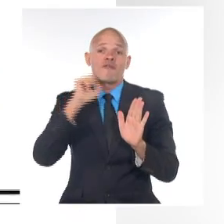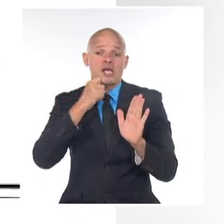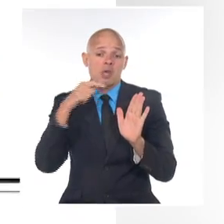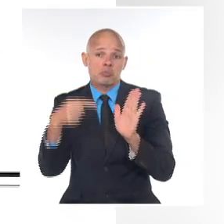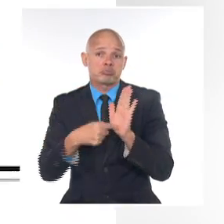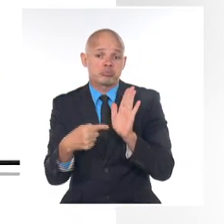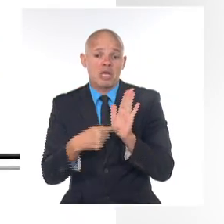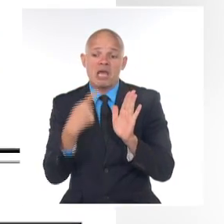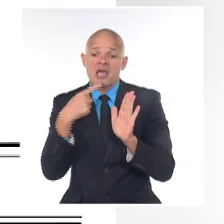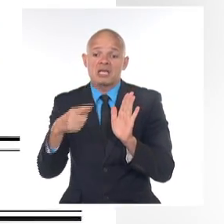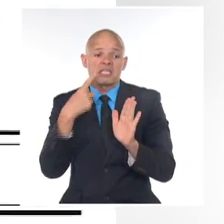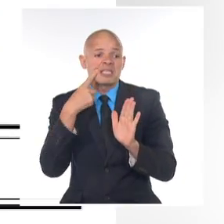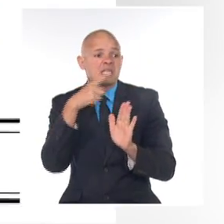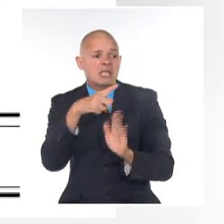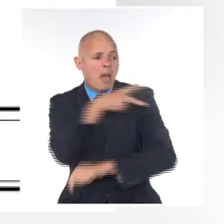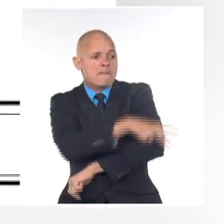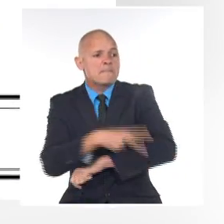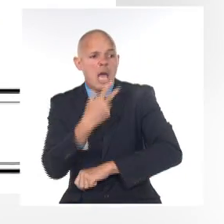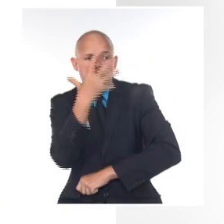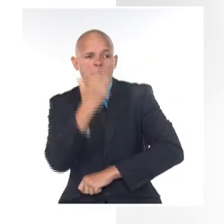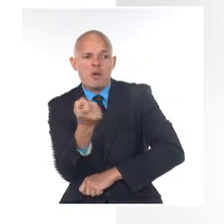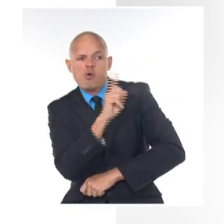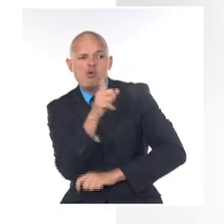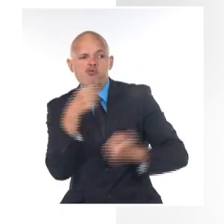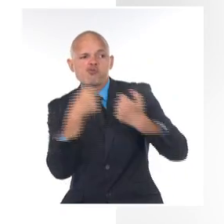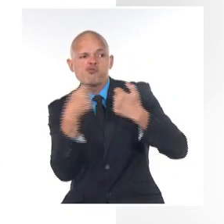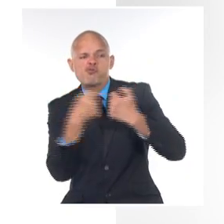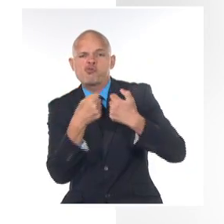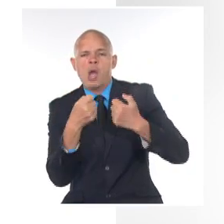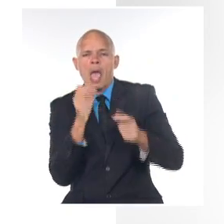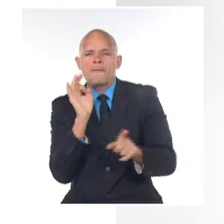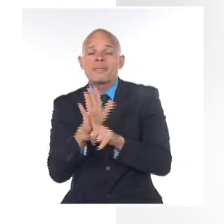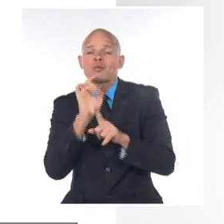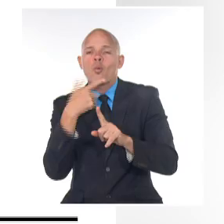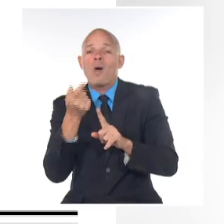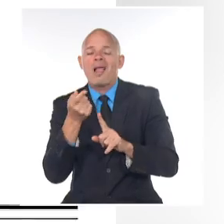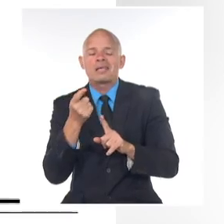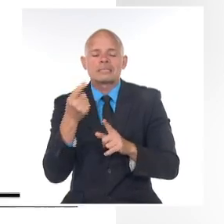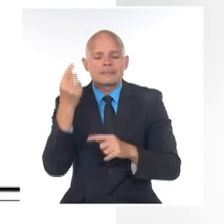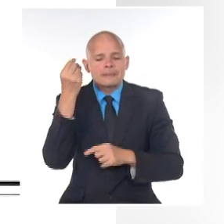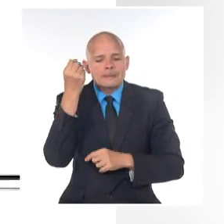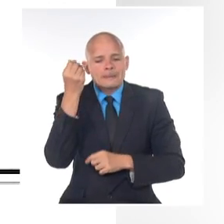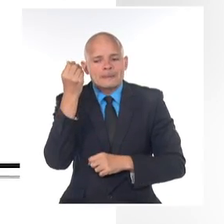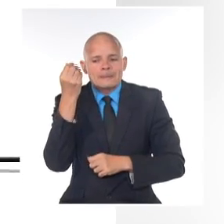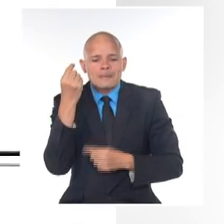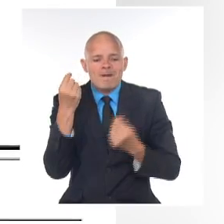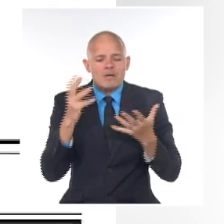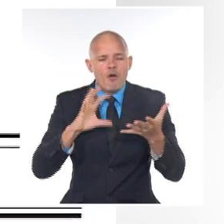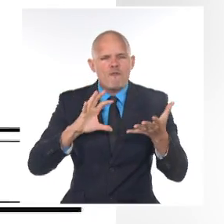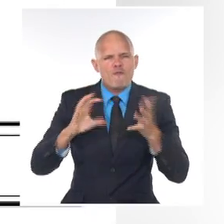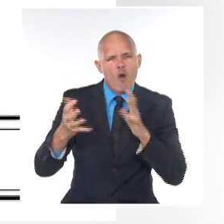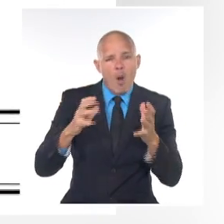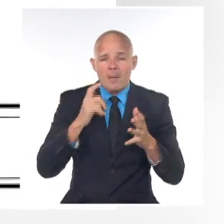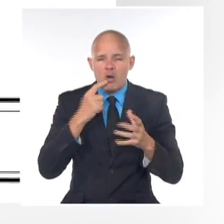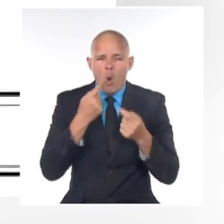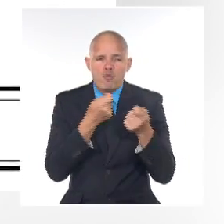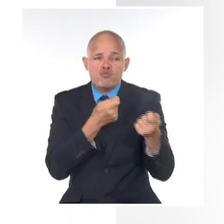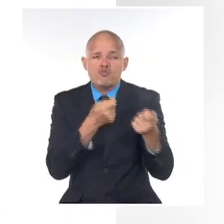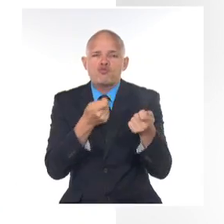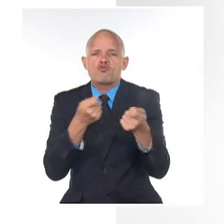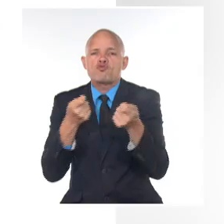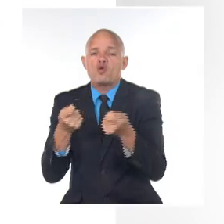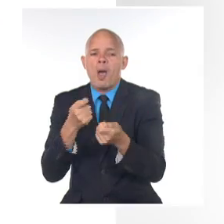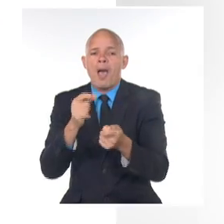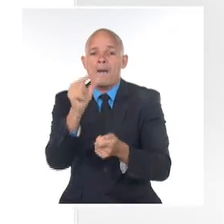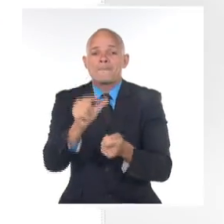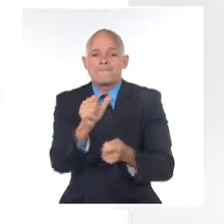buscan 2 elementos fundamentales. Primero, la comunicación. Buscar un elemento que sirva para capitalizar y crear una situación de descontento,